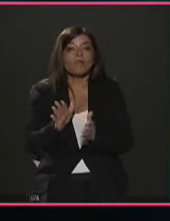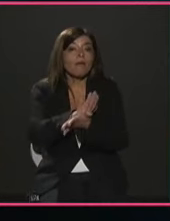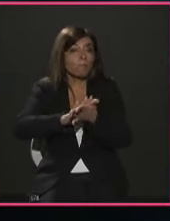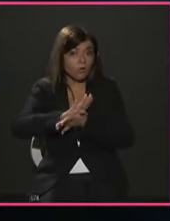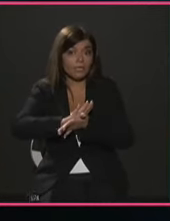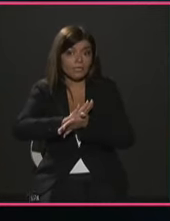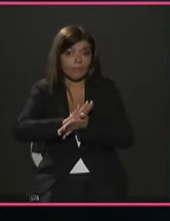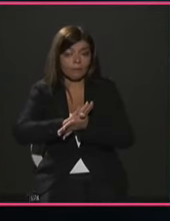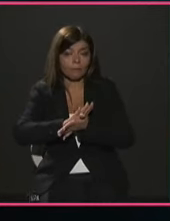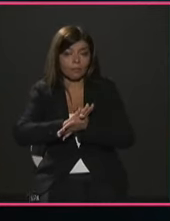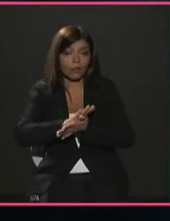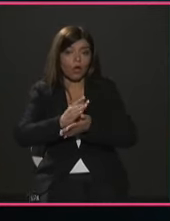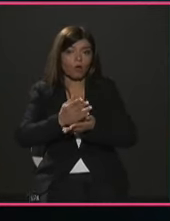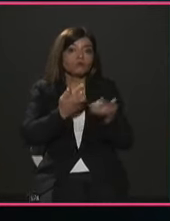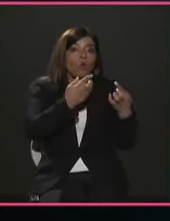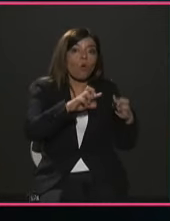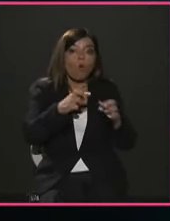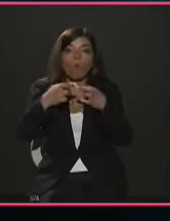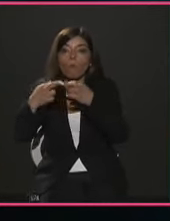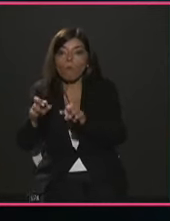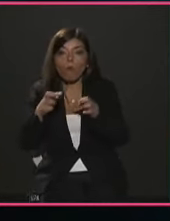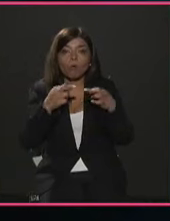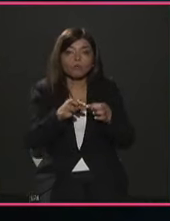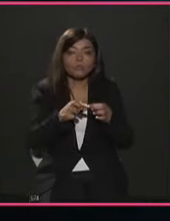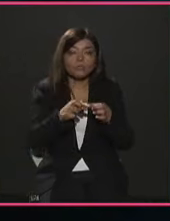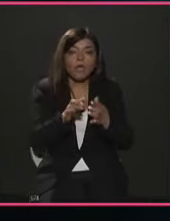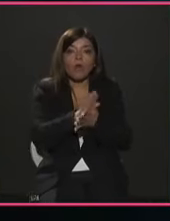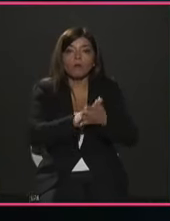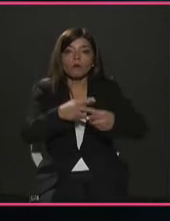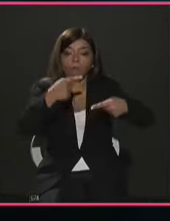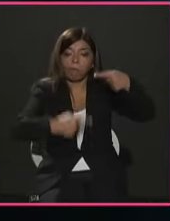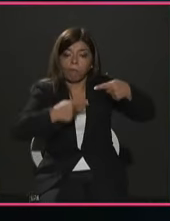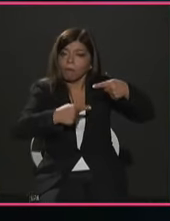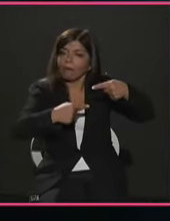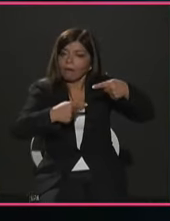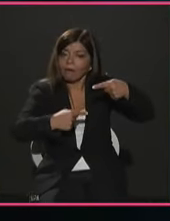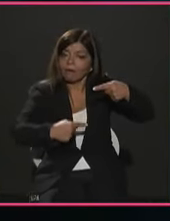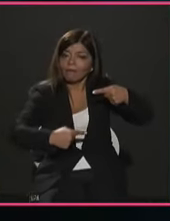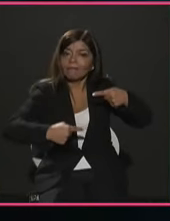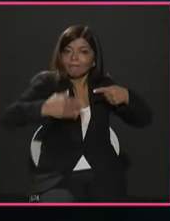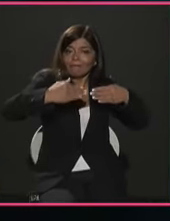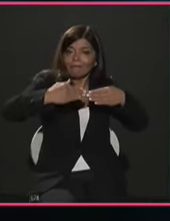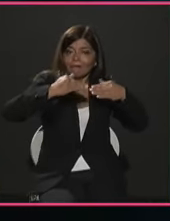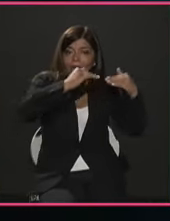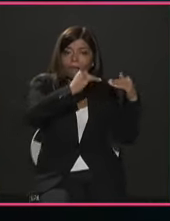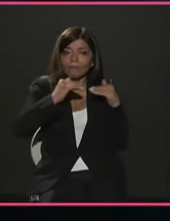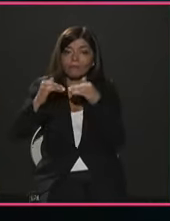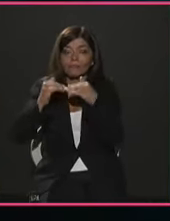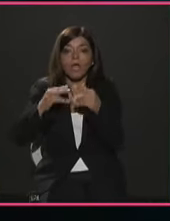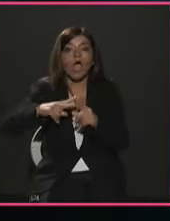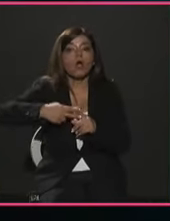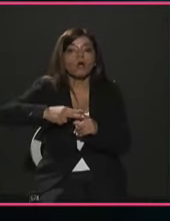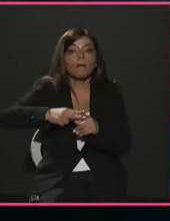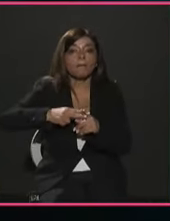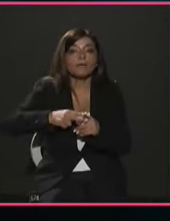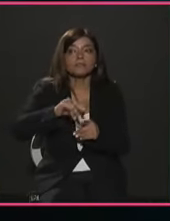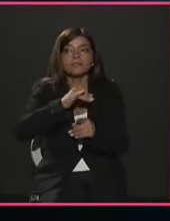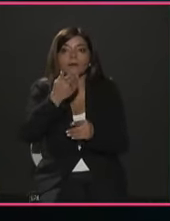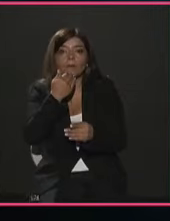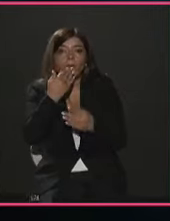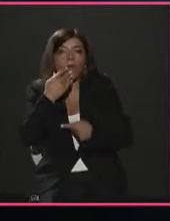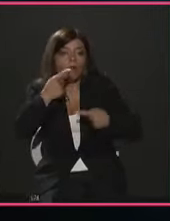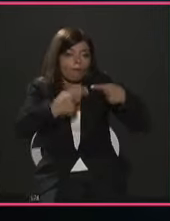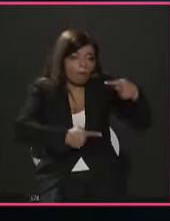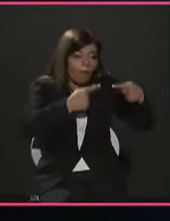ejemplo abrir oportunidades para reducir brechas de desigualdad pero también puede ser una herramienta que las reproduzca exponencialmente